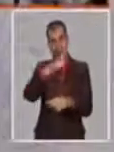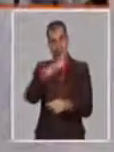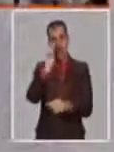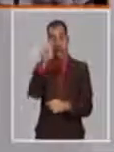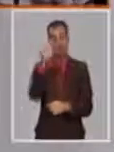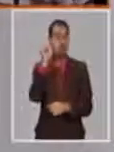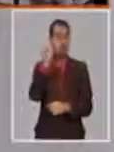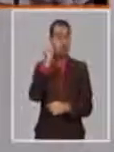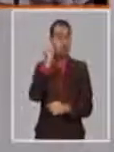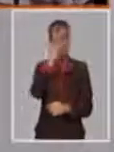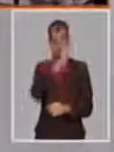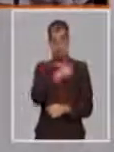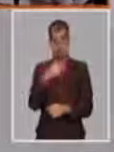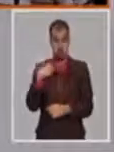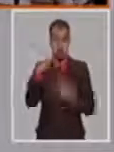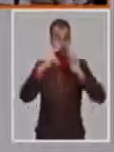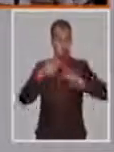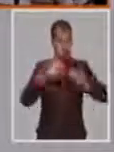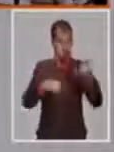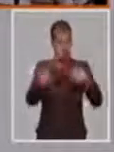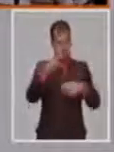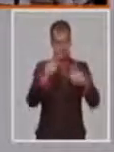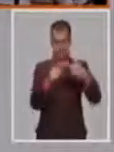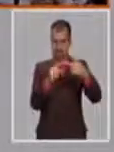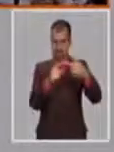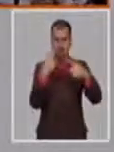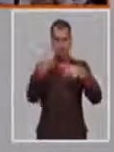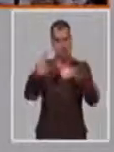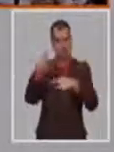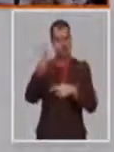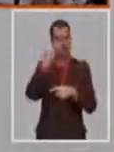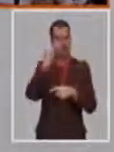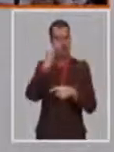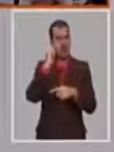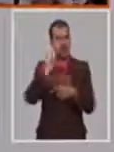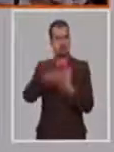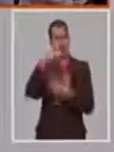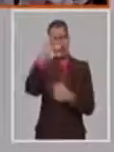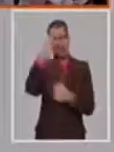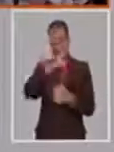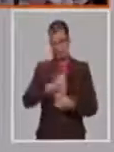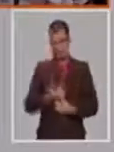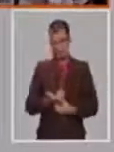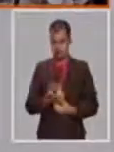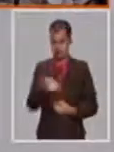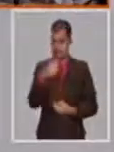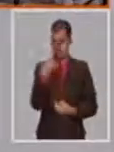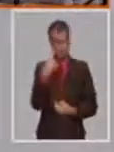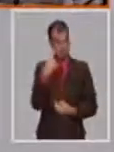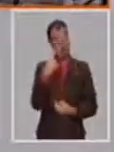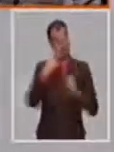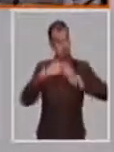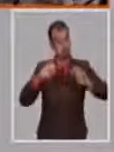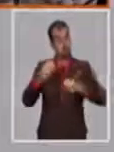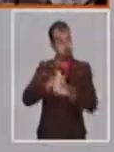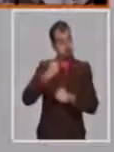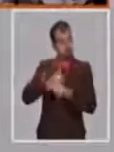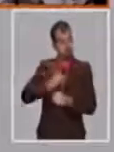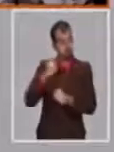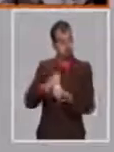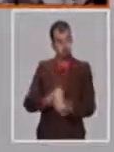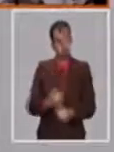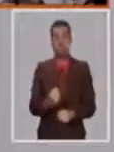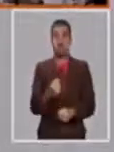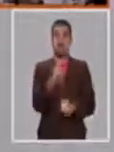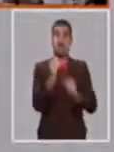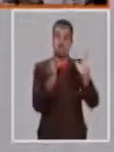María como investigadora principal, la doctora María del Carmen Ricardo, que también ha sido un bastión en todo el desarrollo clínico de las fases 1 y